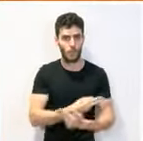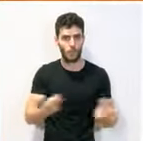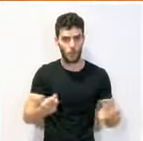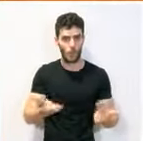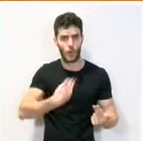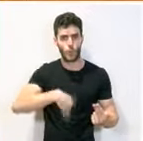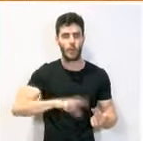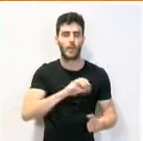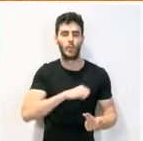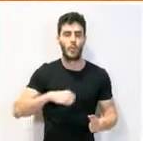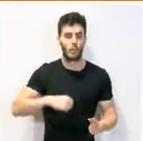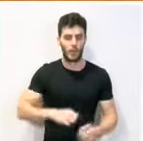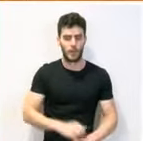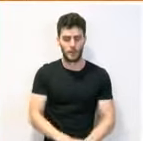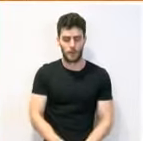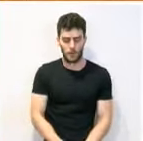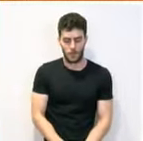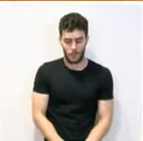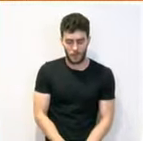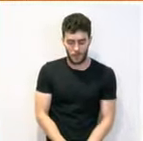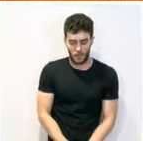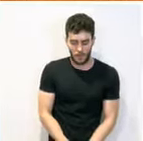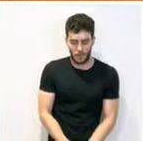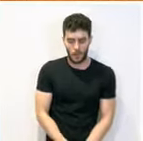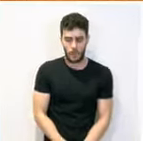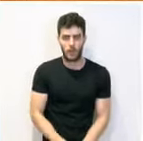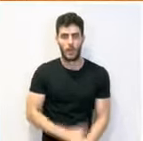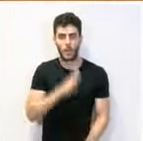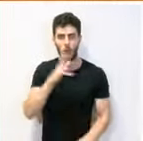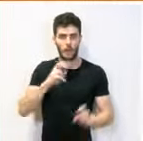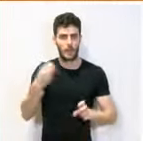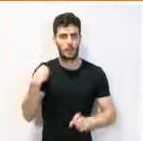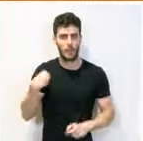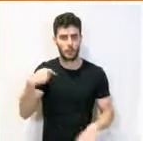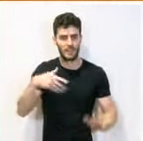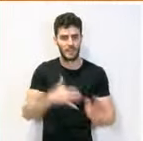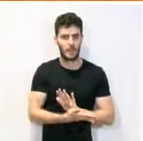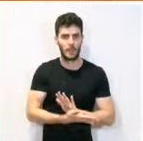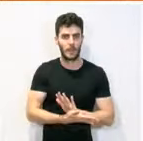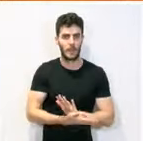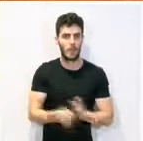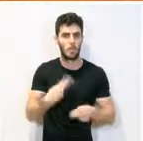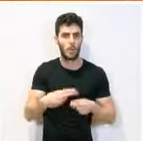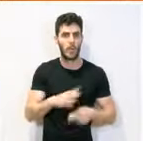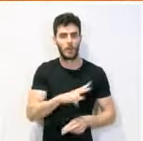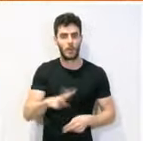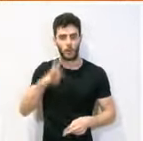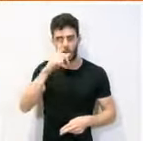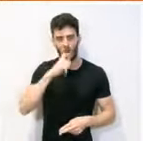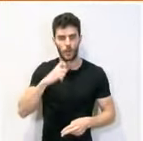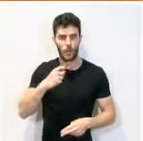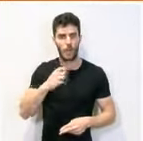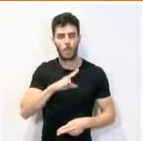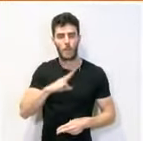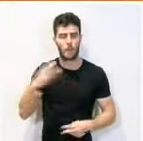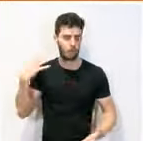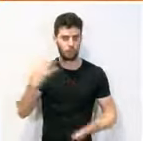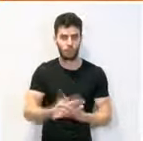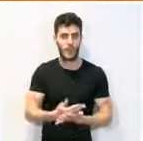nuestra comunidad. Porque esto que está ocurriendo es fruto de una política de 24 años del Partido Popular, que lejos de crear